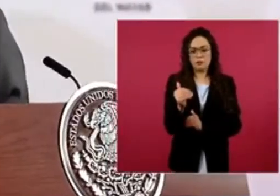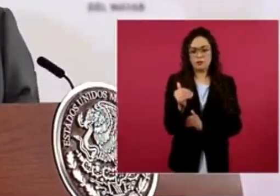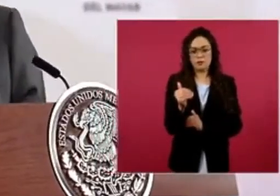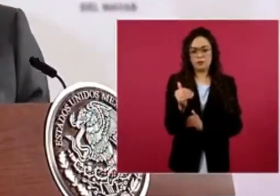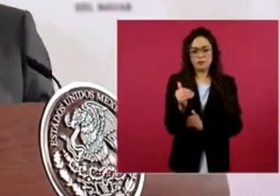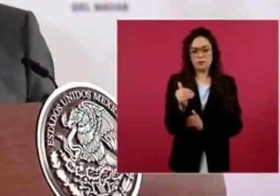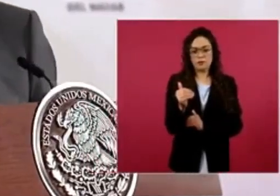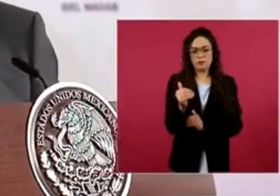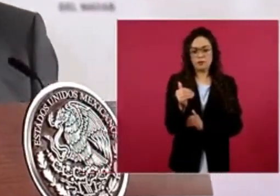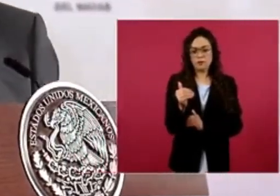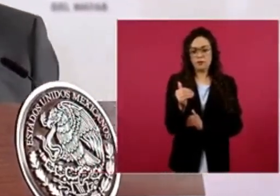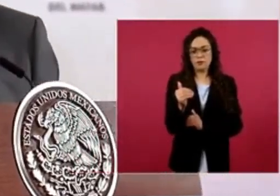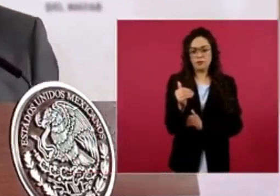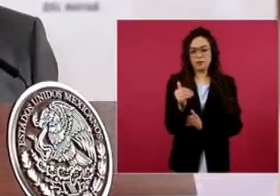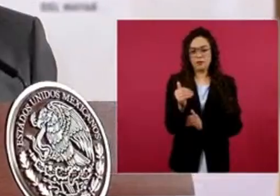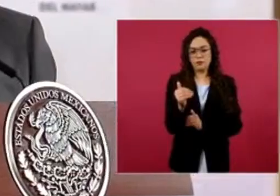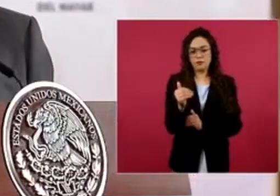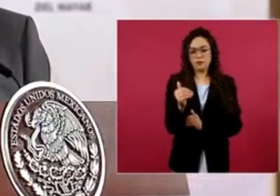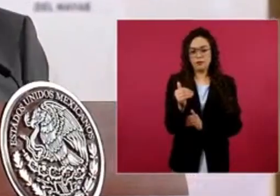el cinturón